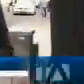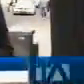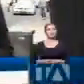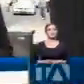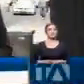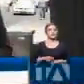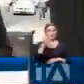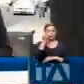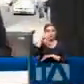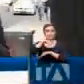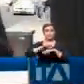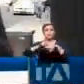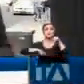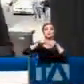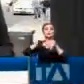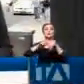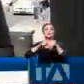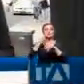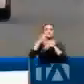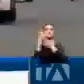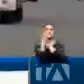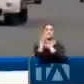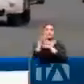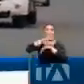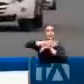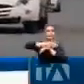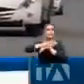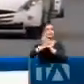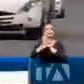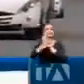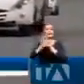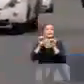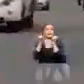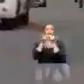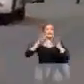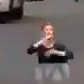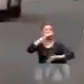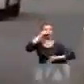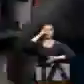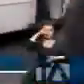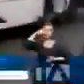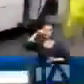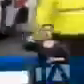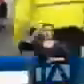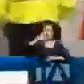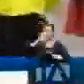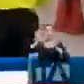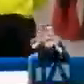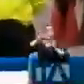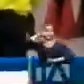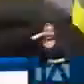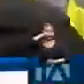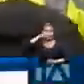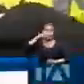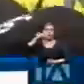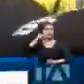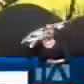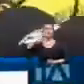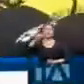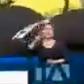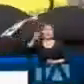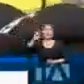Buenas tardes, compañeras, amigos televidentes. Hace tan solo unos minutos el asambleísta correísta Jofre Poma, el prefecto de Sucumbíos, Amado Chávez, y